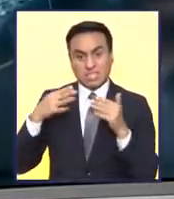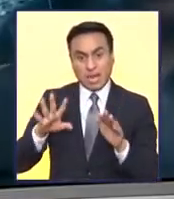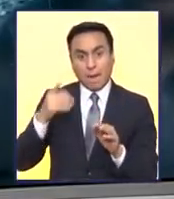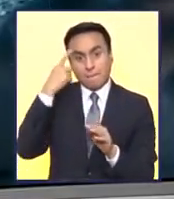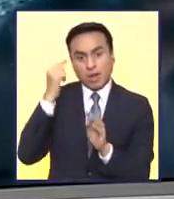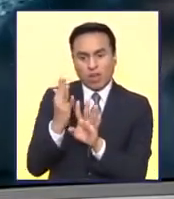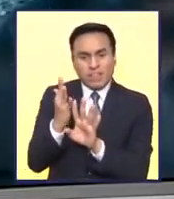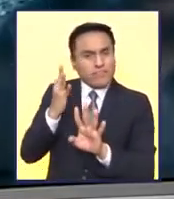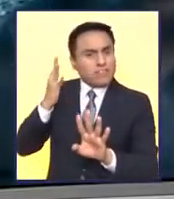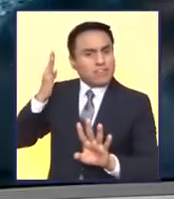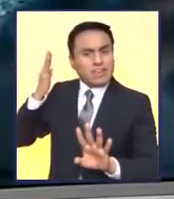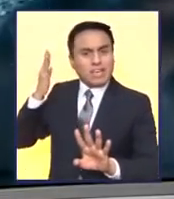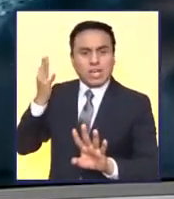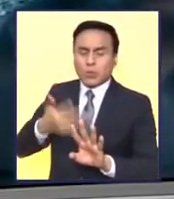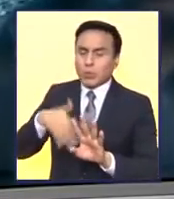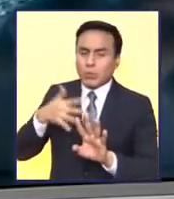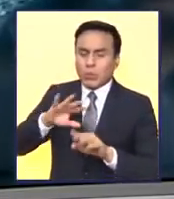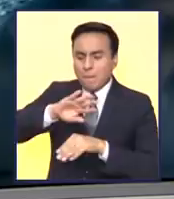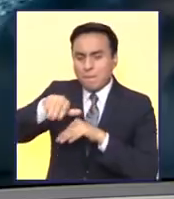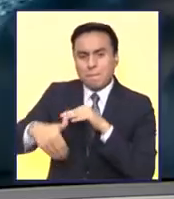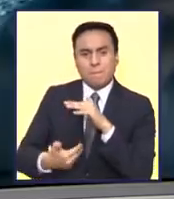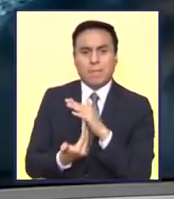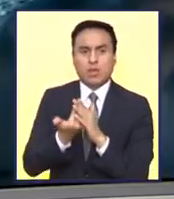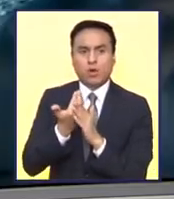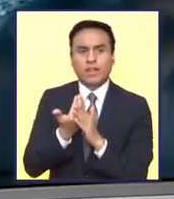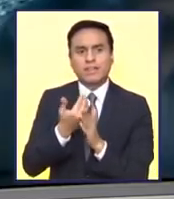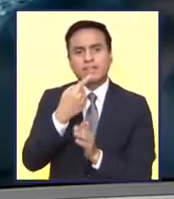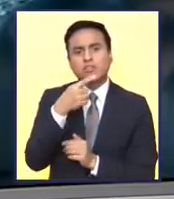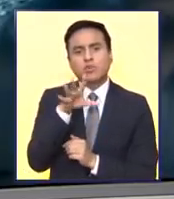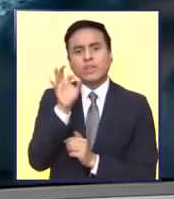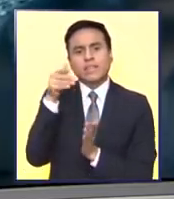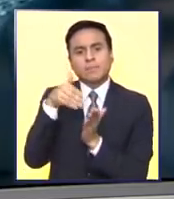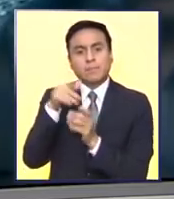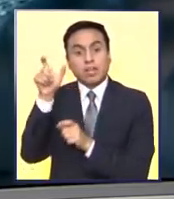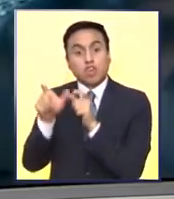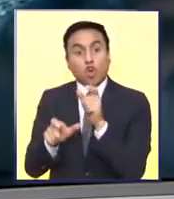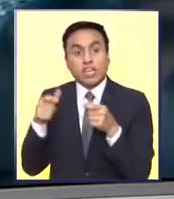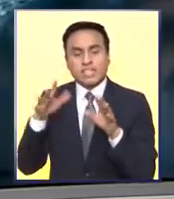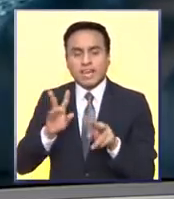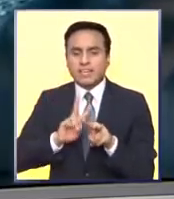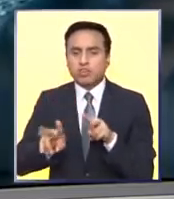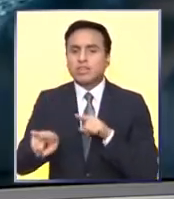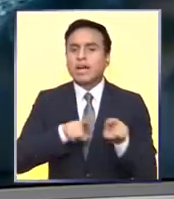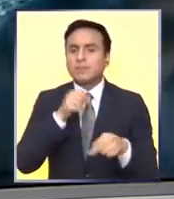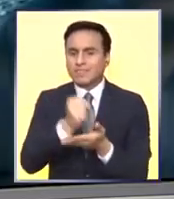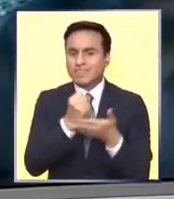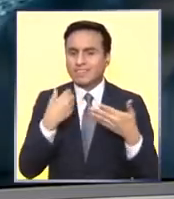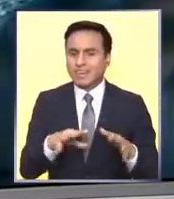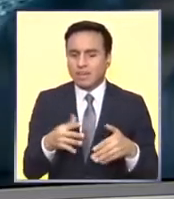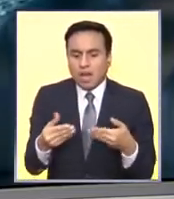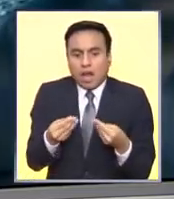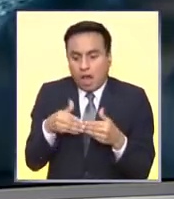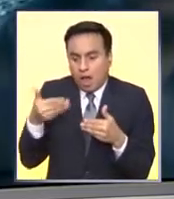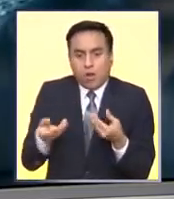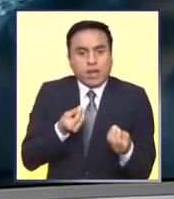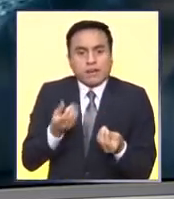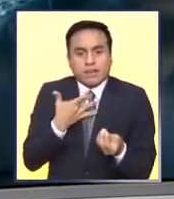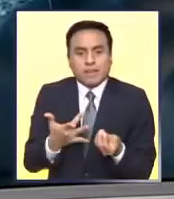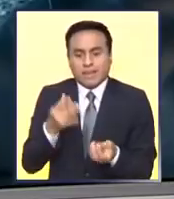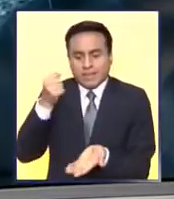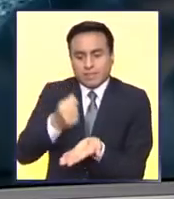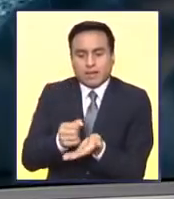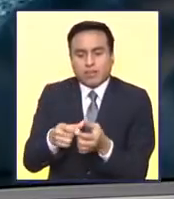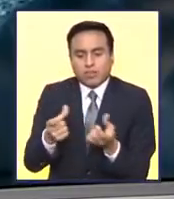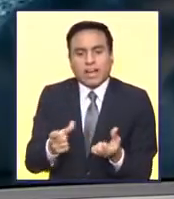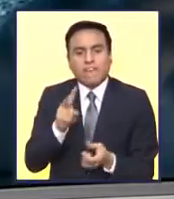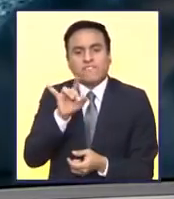largas filas fueron la tónica de esta madrugada. 150.000 personas ya hicieron el trámite. ¿Qué viene ahora? El estampado y entrega